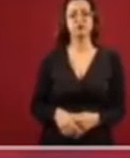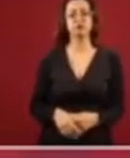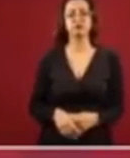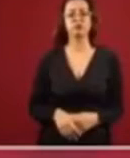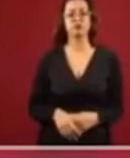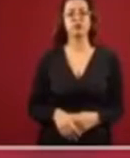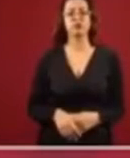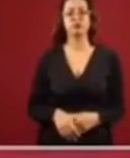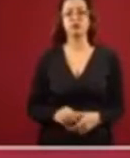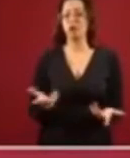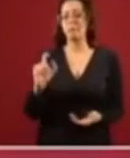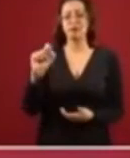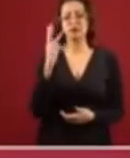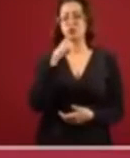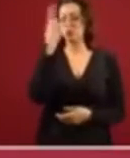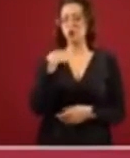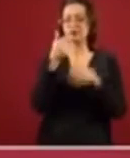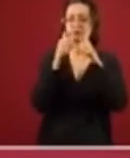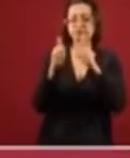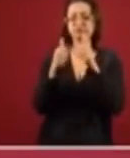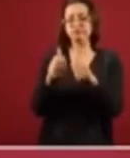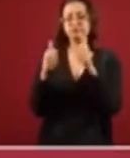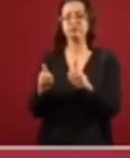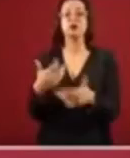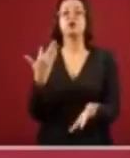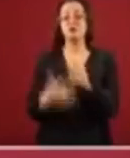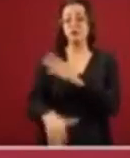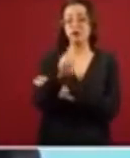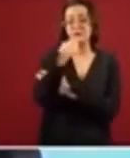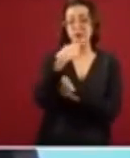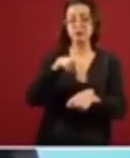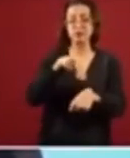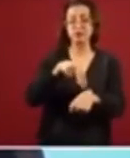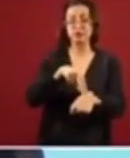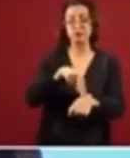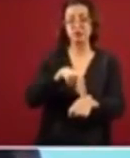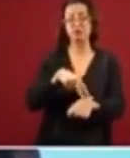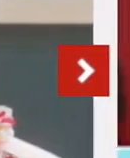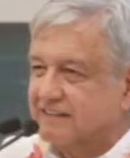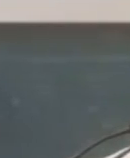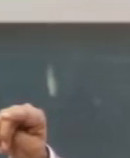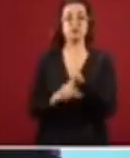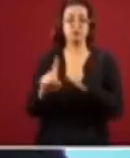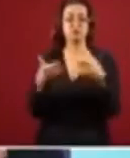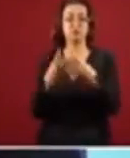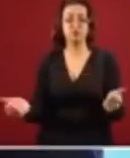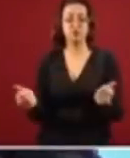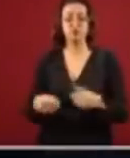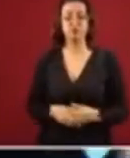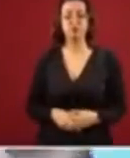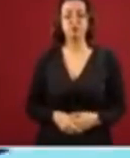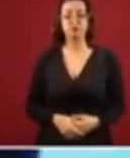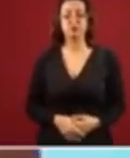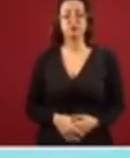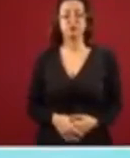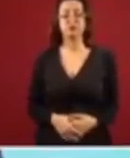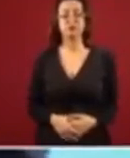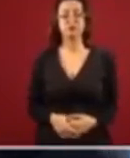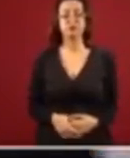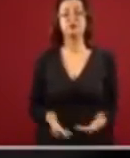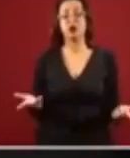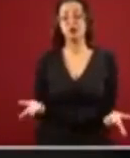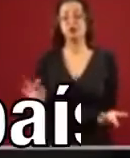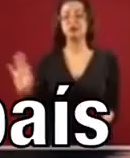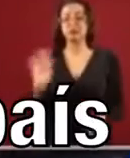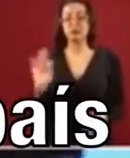atendiendo las 24 horas el problema de la falta de médicos y de medicamentos. Hay